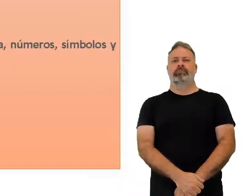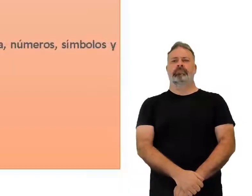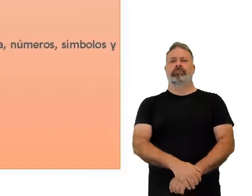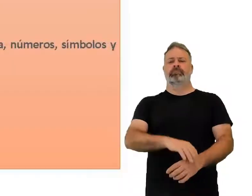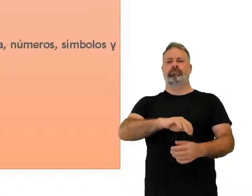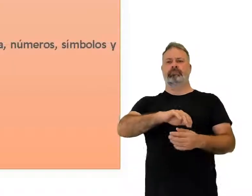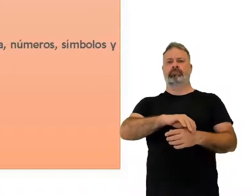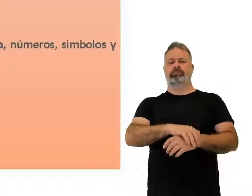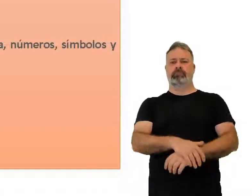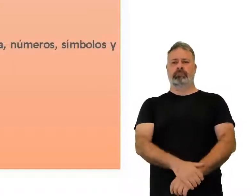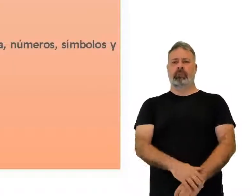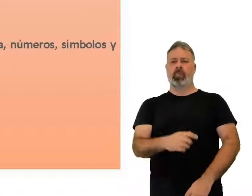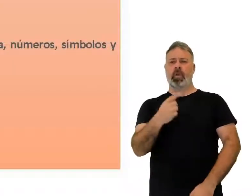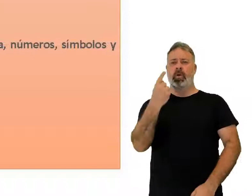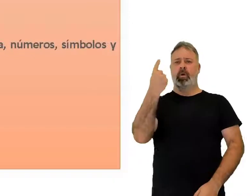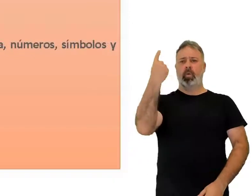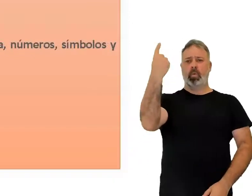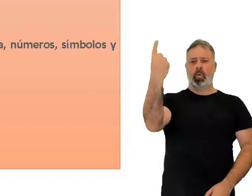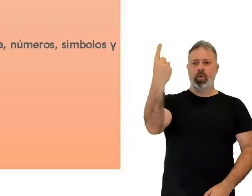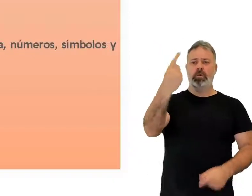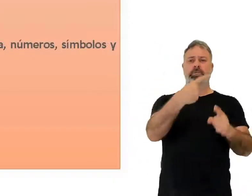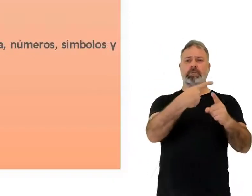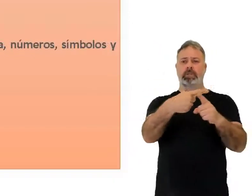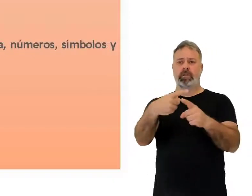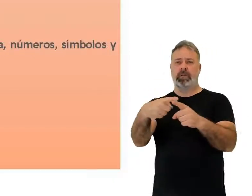Uno de los elementos de la cultura